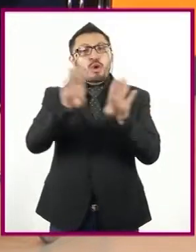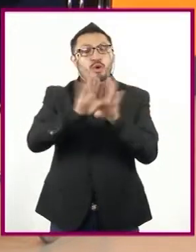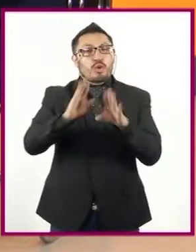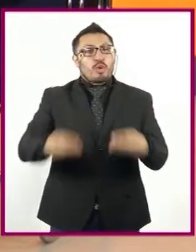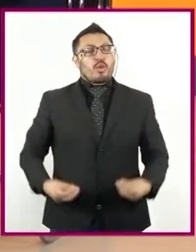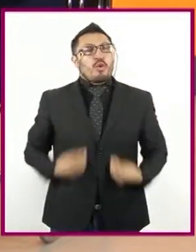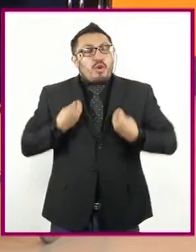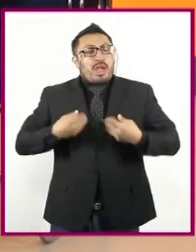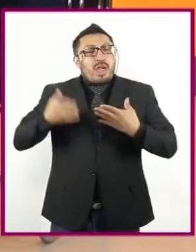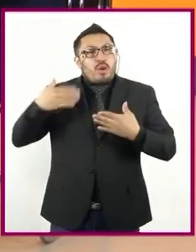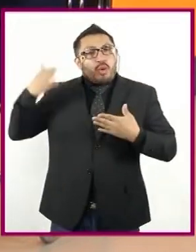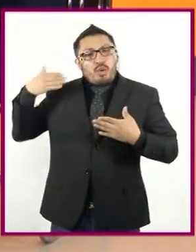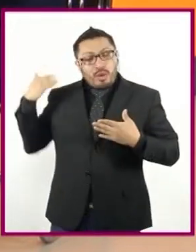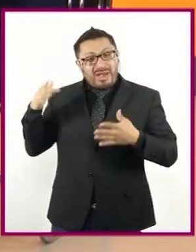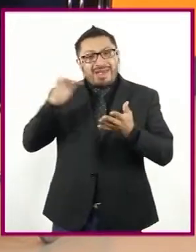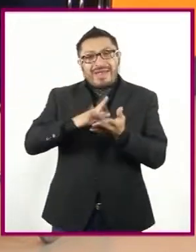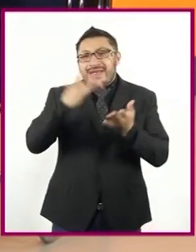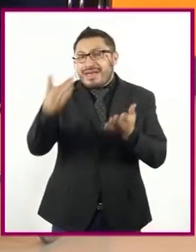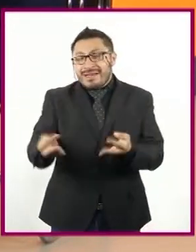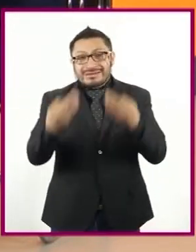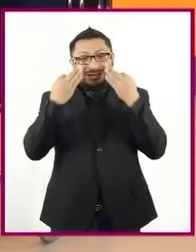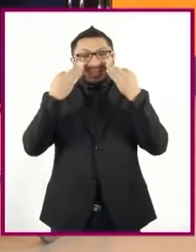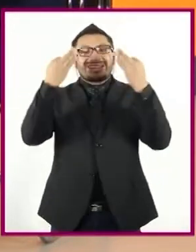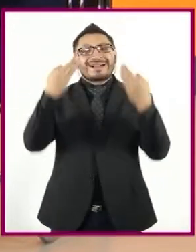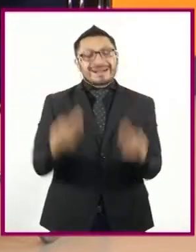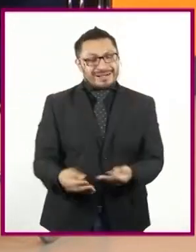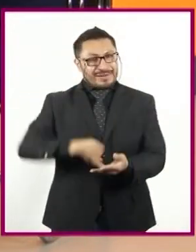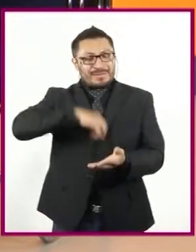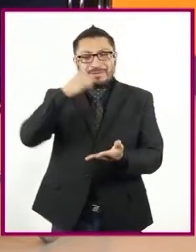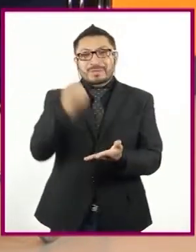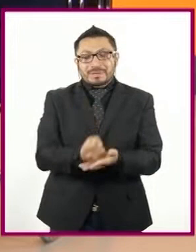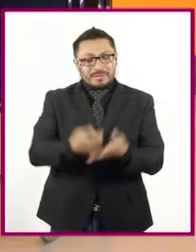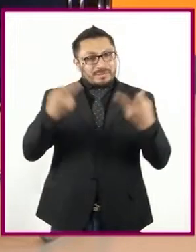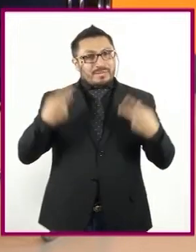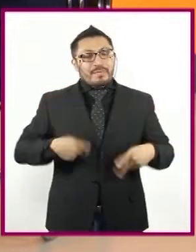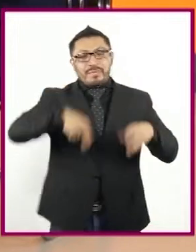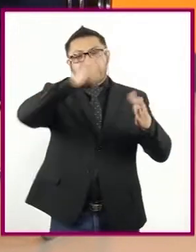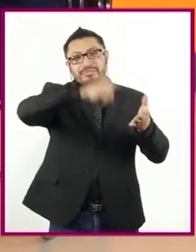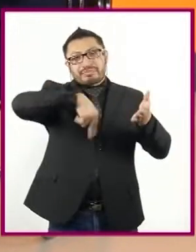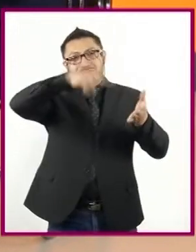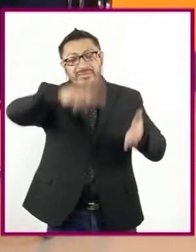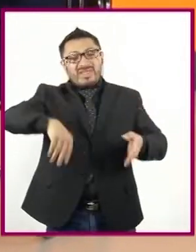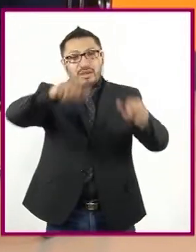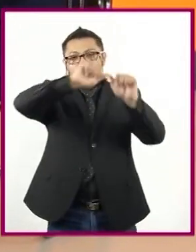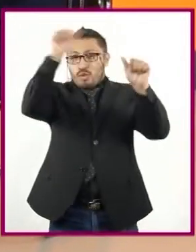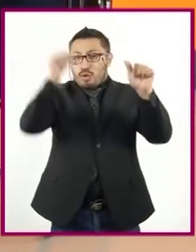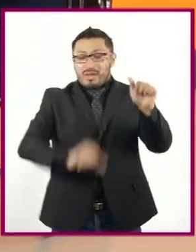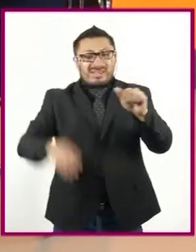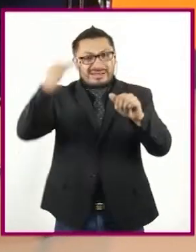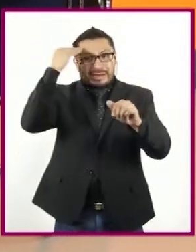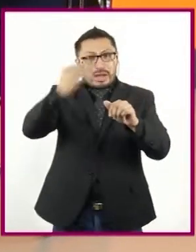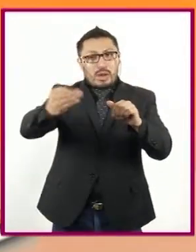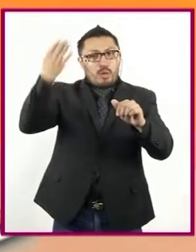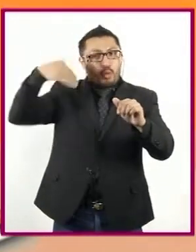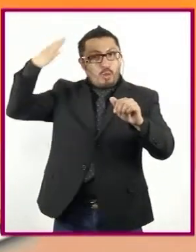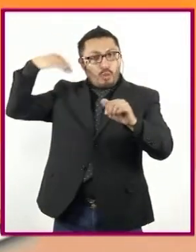vivieron esas crisis gracias al testimonio que nos dejaron los pintores y artistas de la época, entre